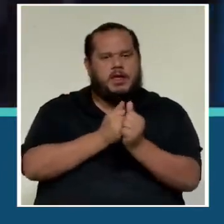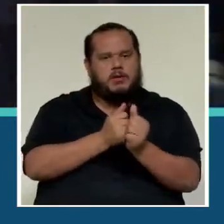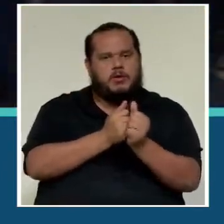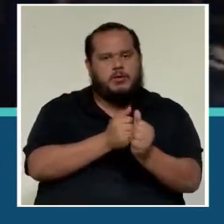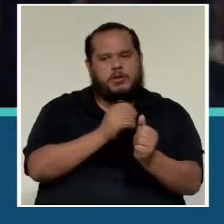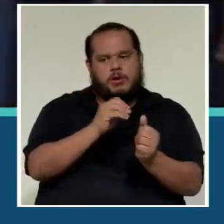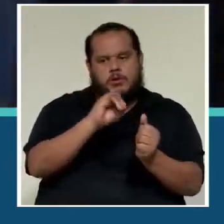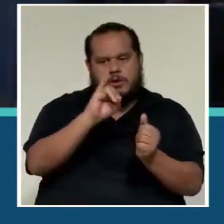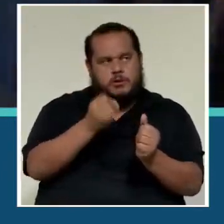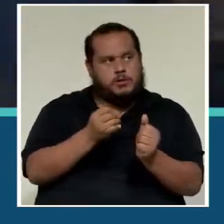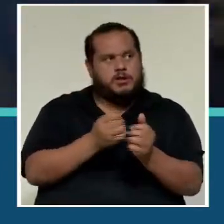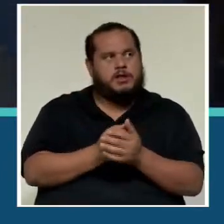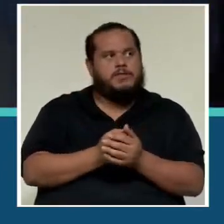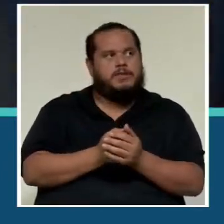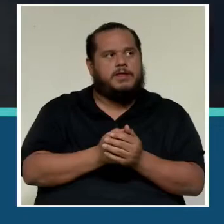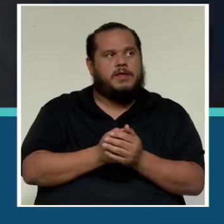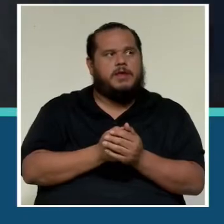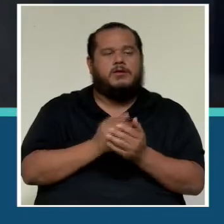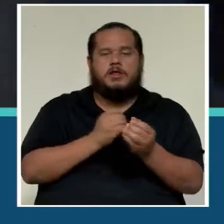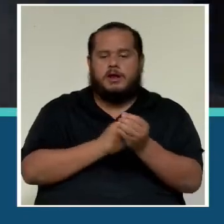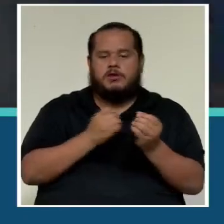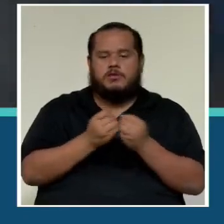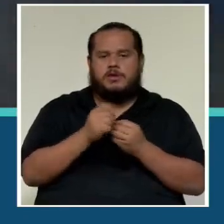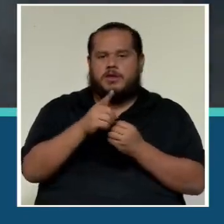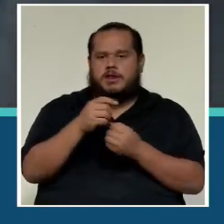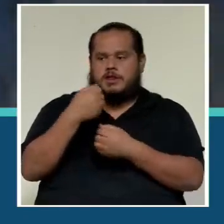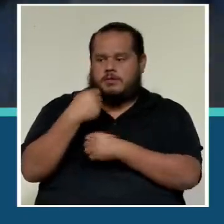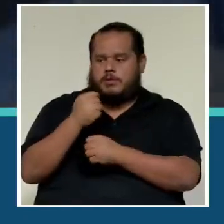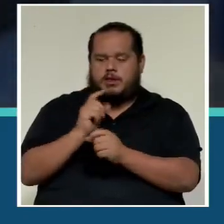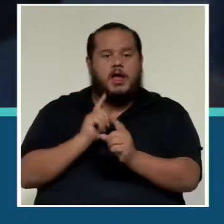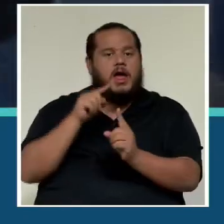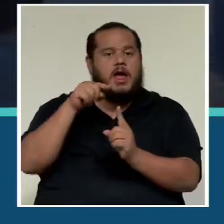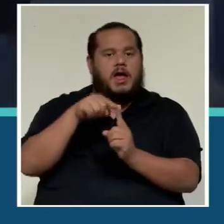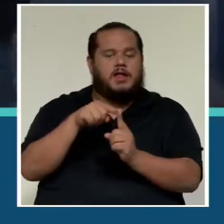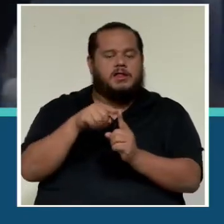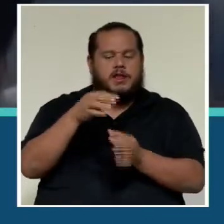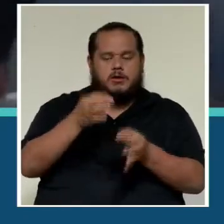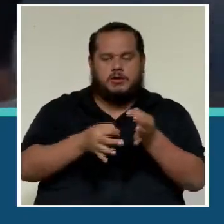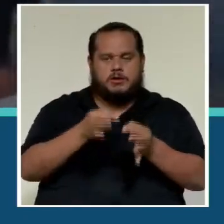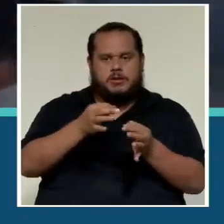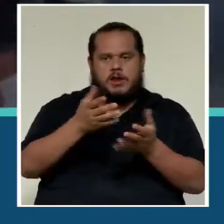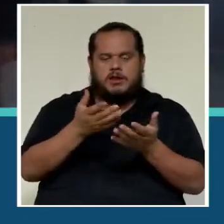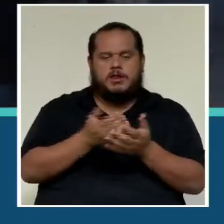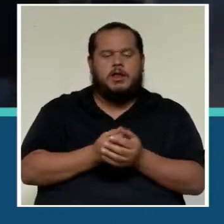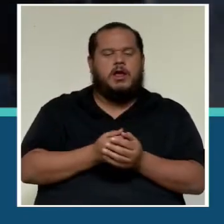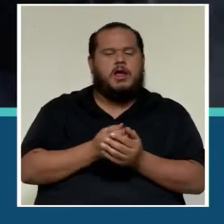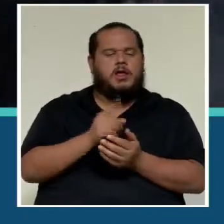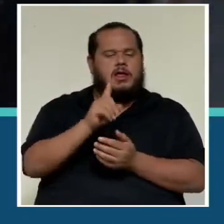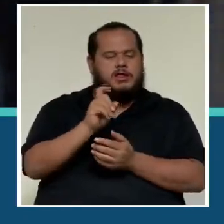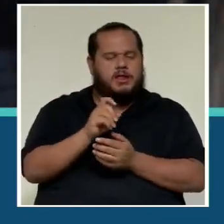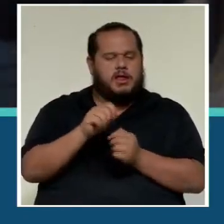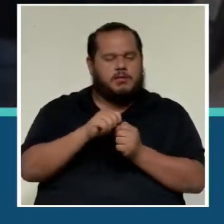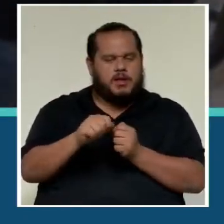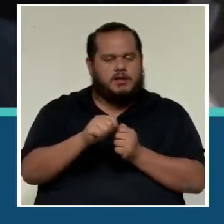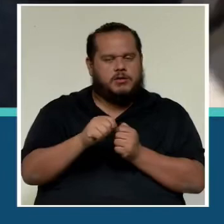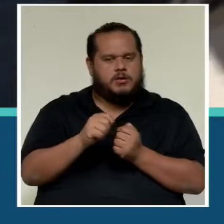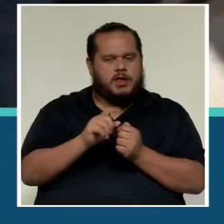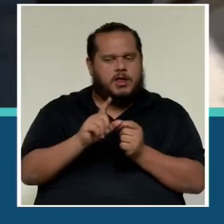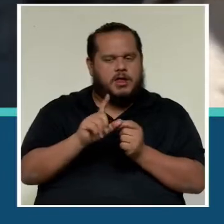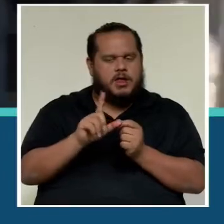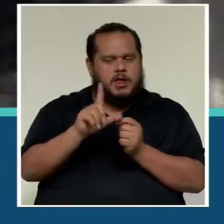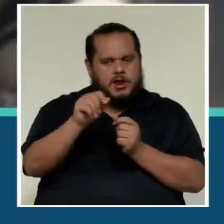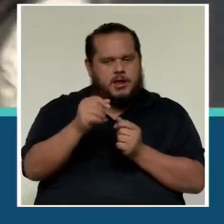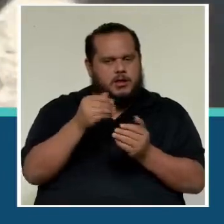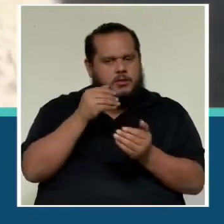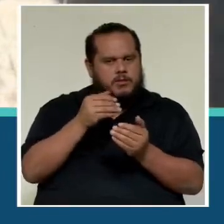OIJ, directo desde las oficinas de esta municipalidad hasta los tribunales de justicia, unos 100 metros de distancia. Muy cerca estaban